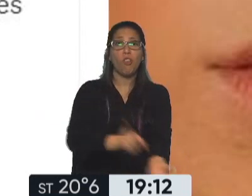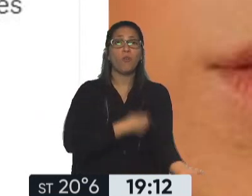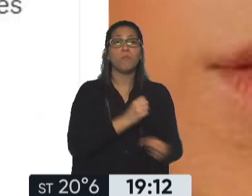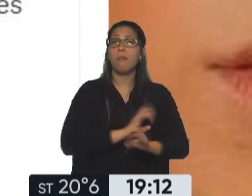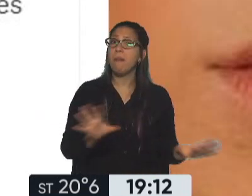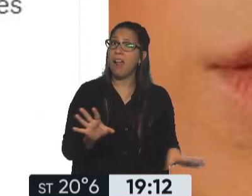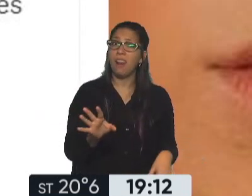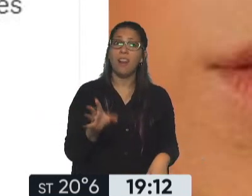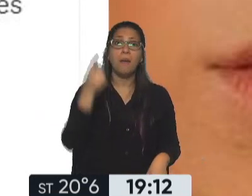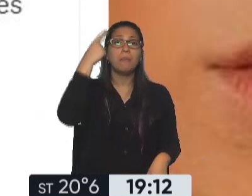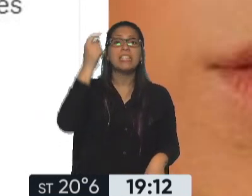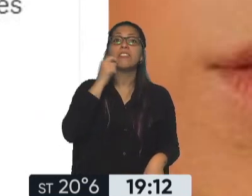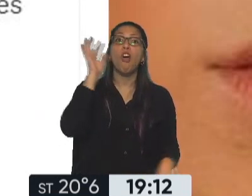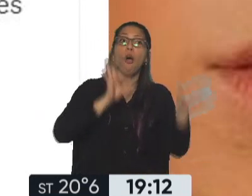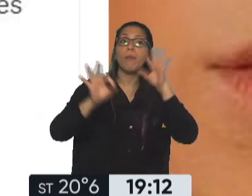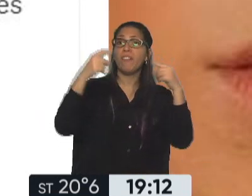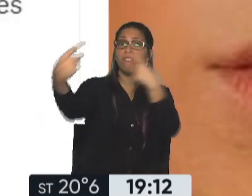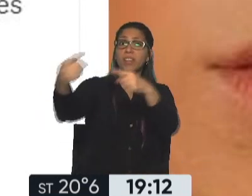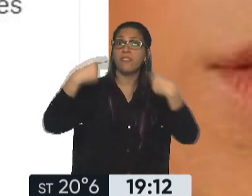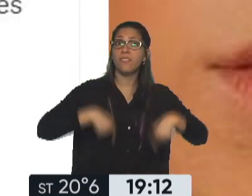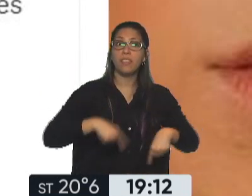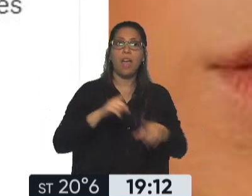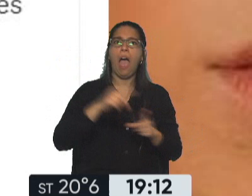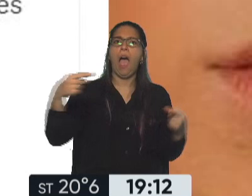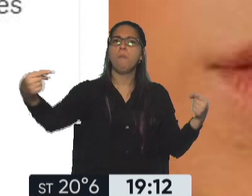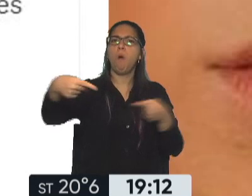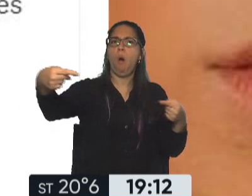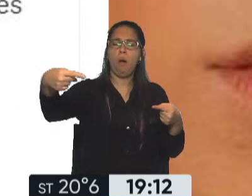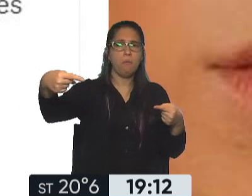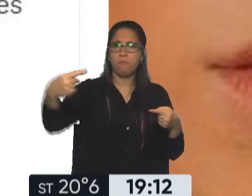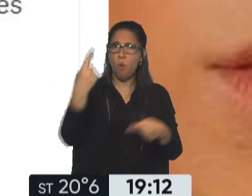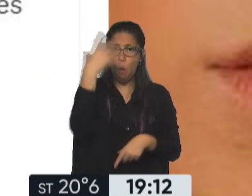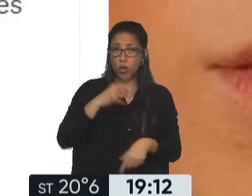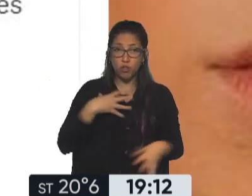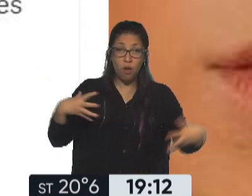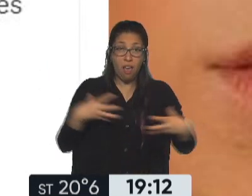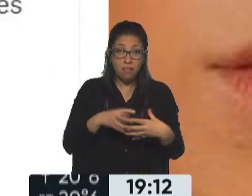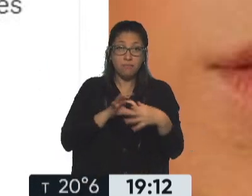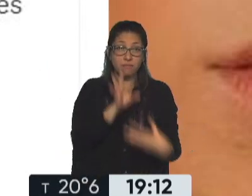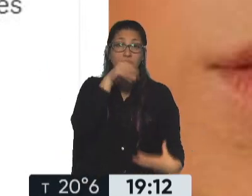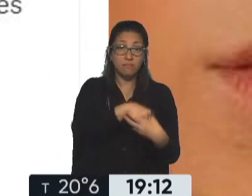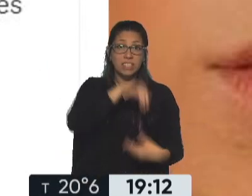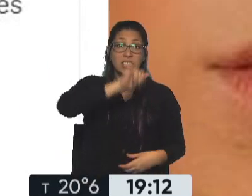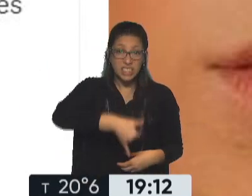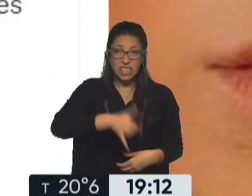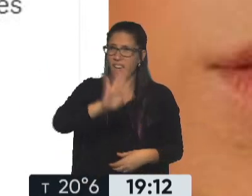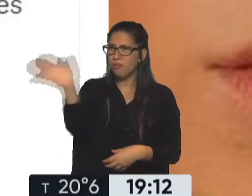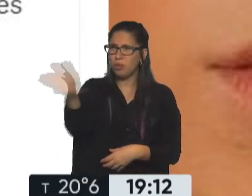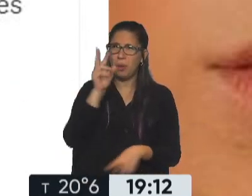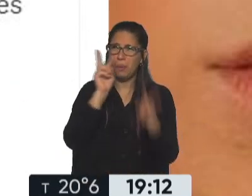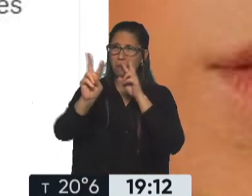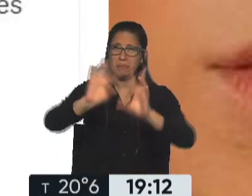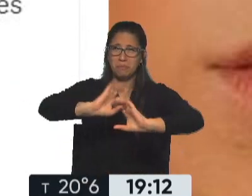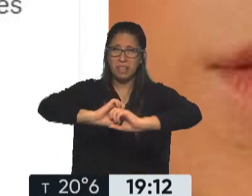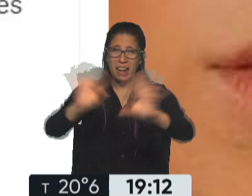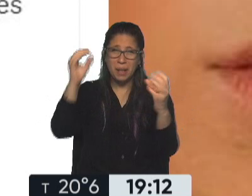a considerar que si alguien opina de una manera es porque está del otro bando, y el único bando que voy a estar siempre dentro del panorama decadente político y